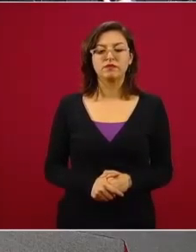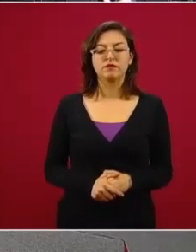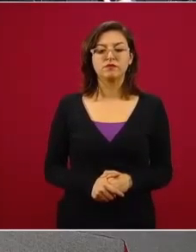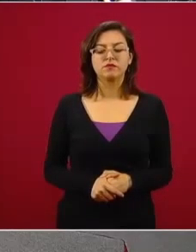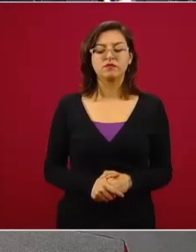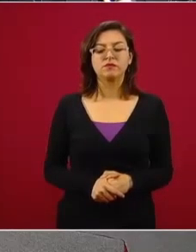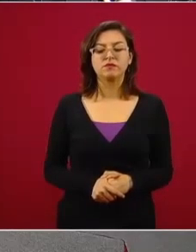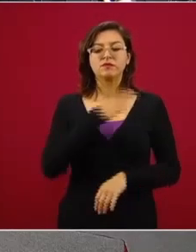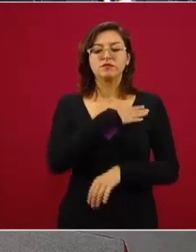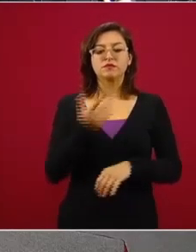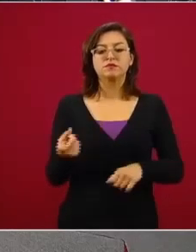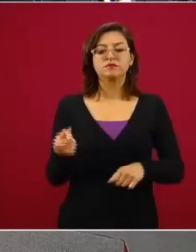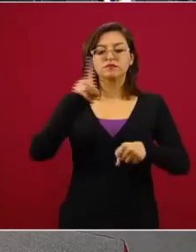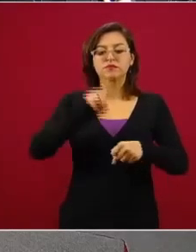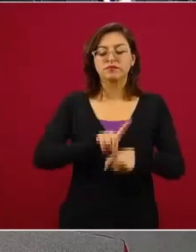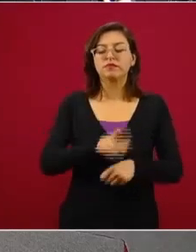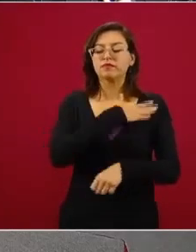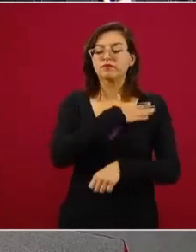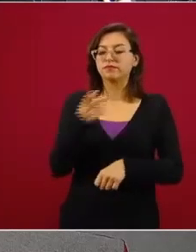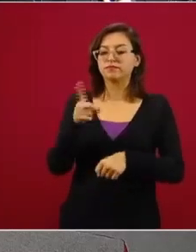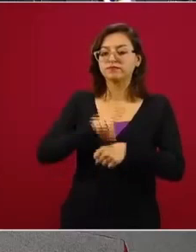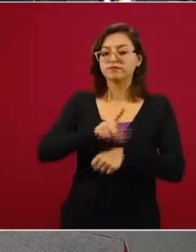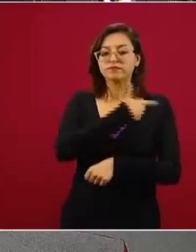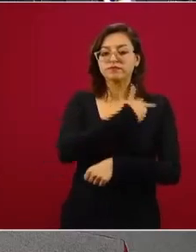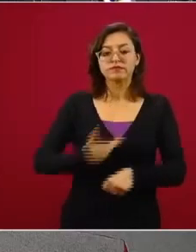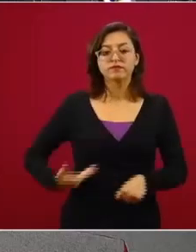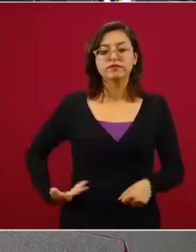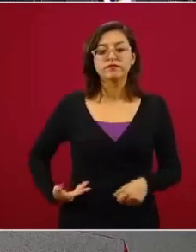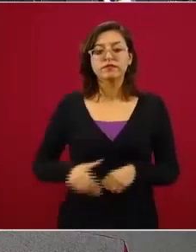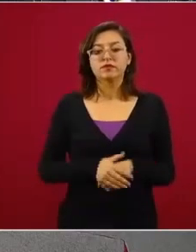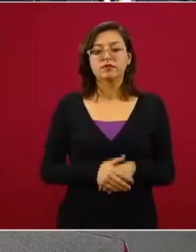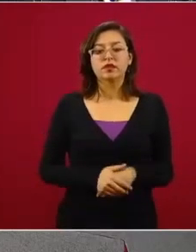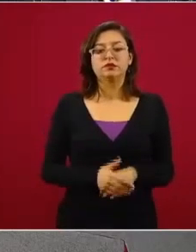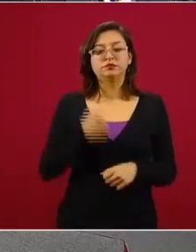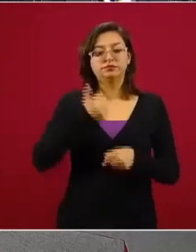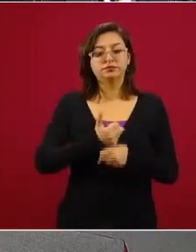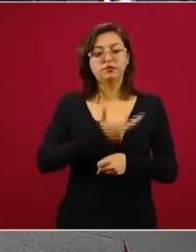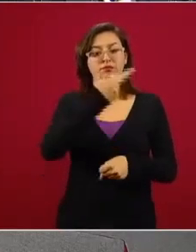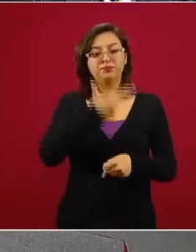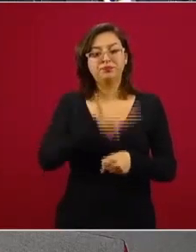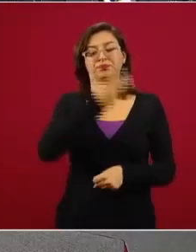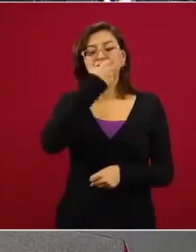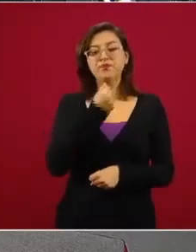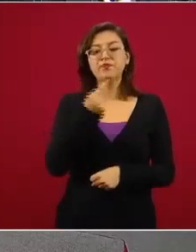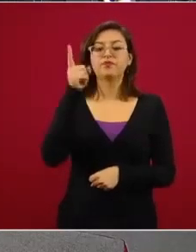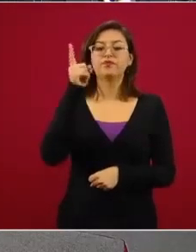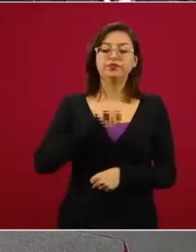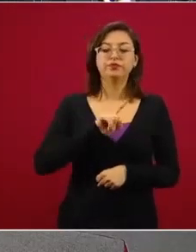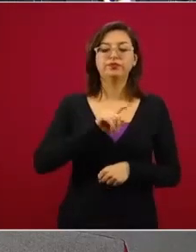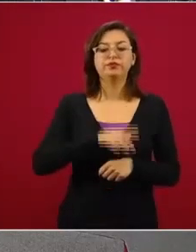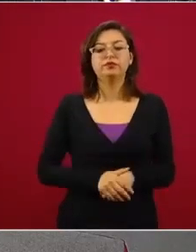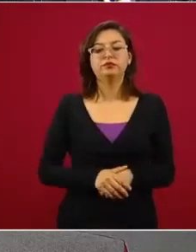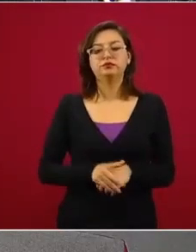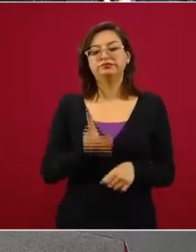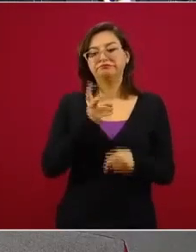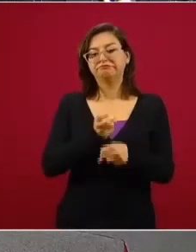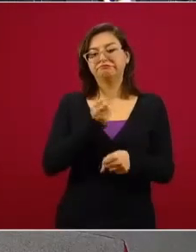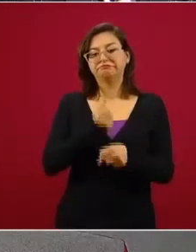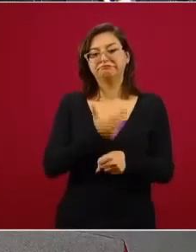buenos días eso no ciencia el presidente a las secretarias secretarios directores subsecretarios